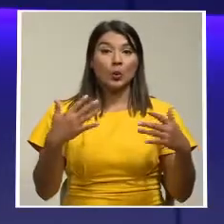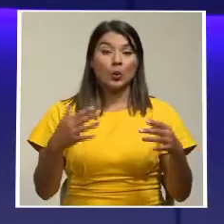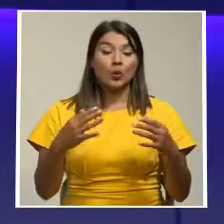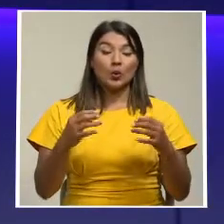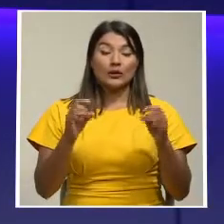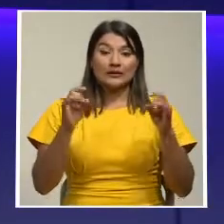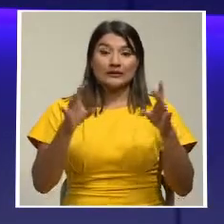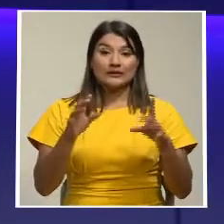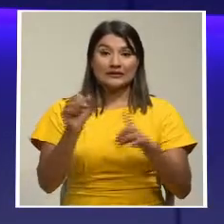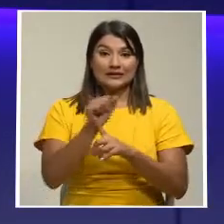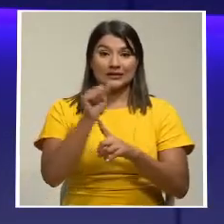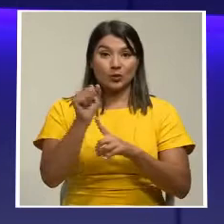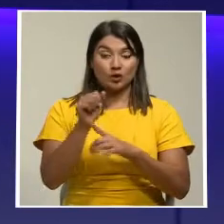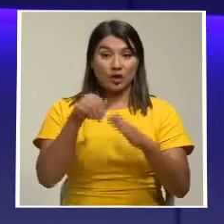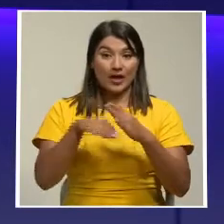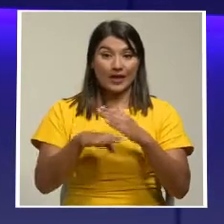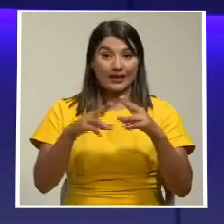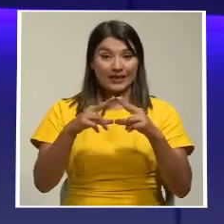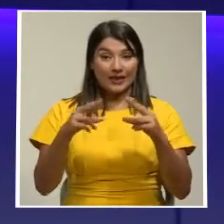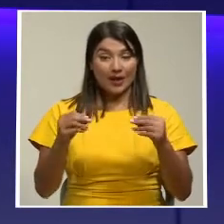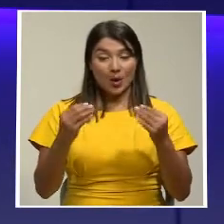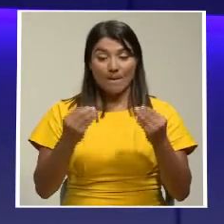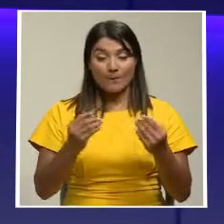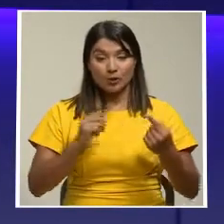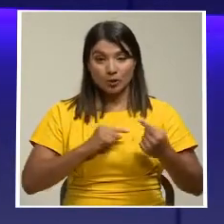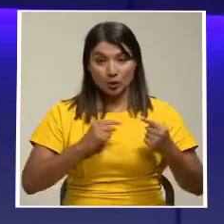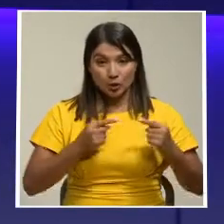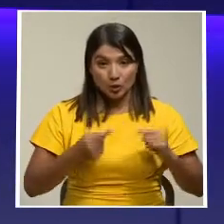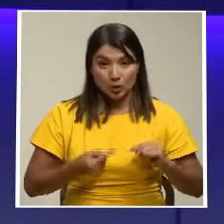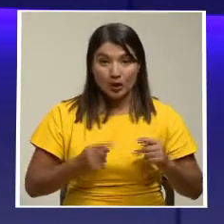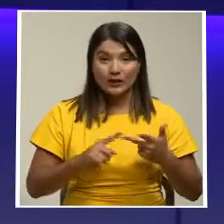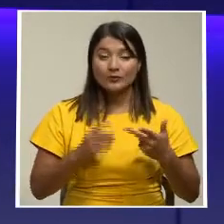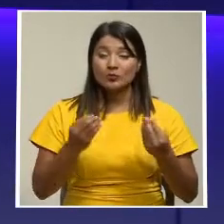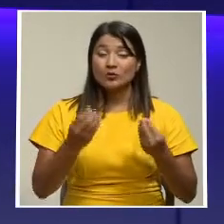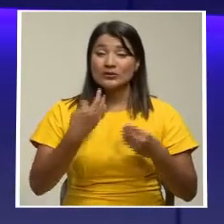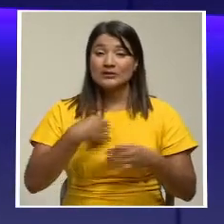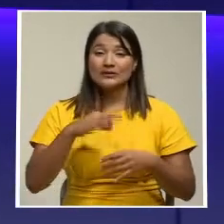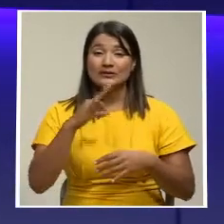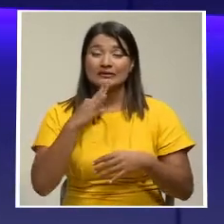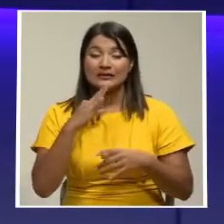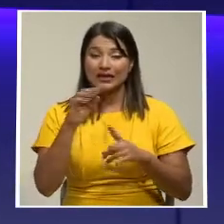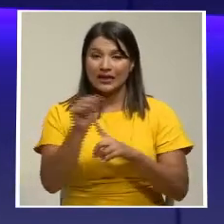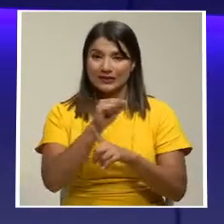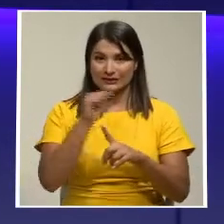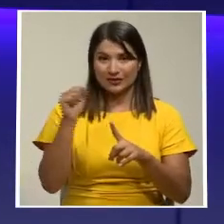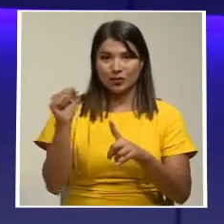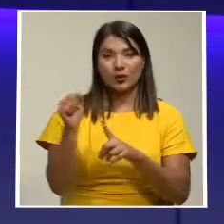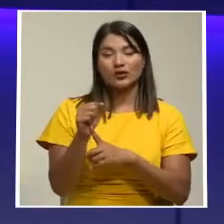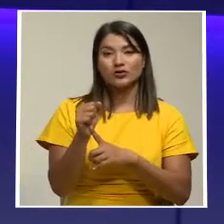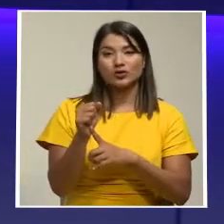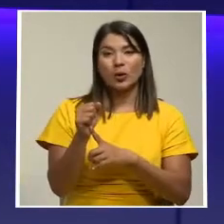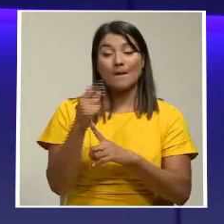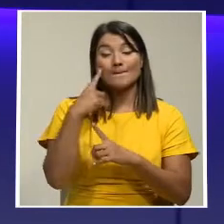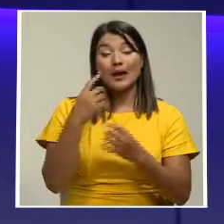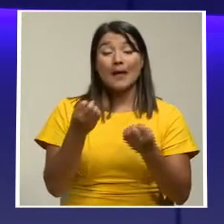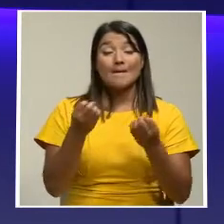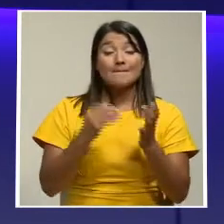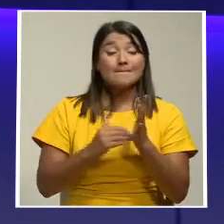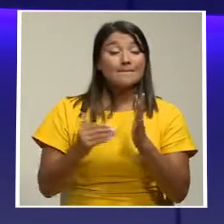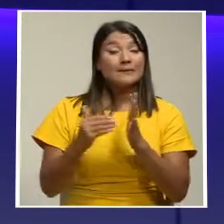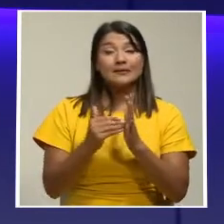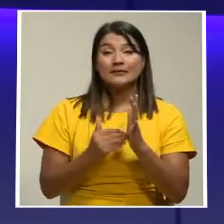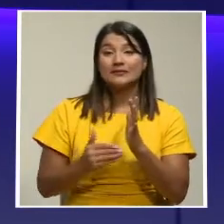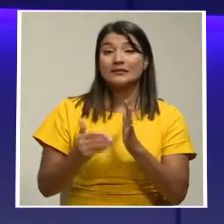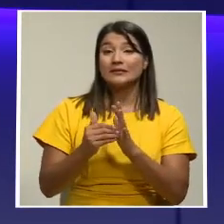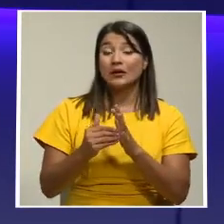situación en Nicaragua, dolorosa, indignante, la situación de millones de personas